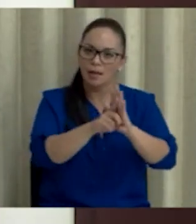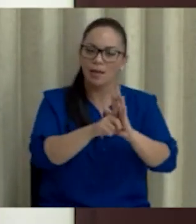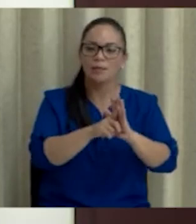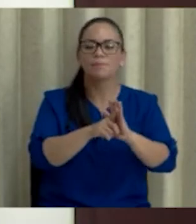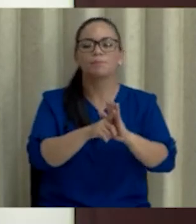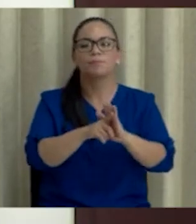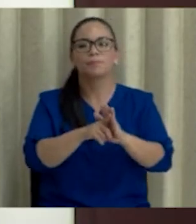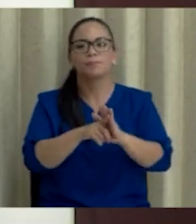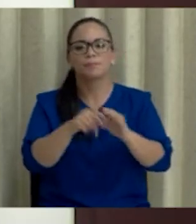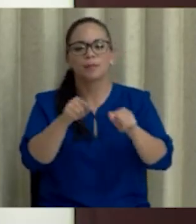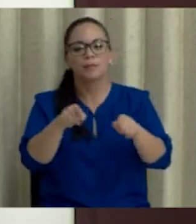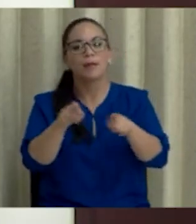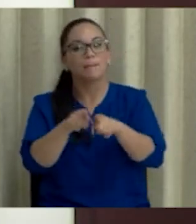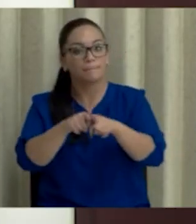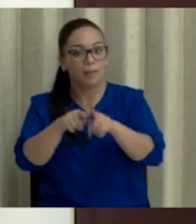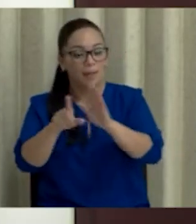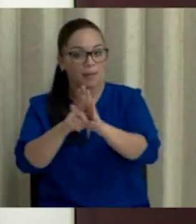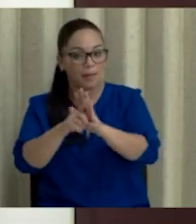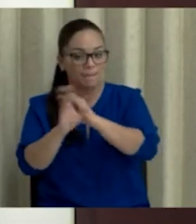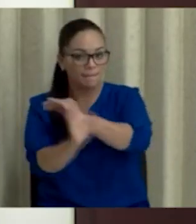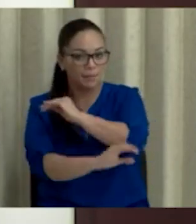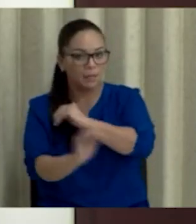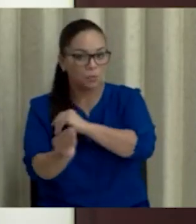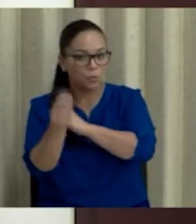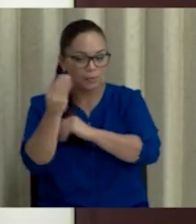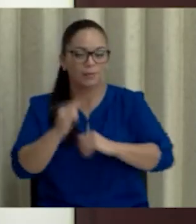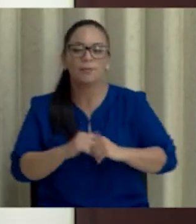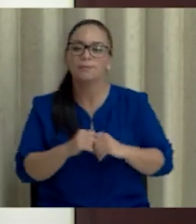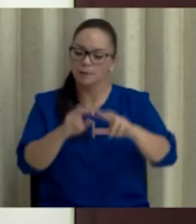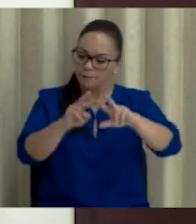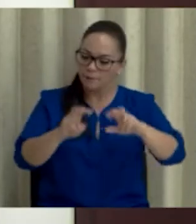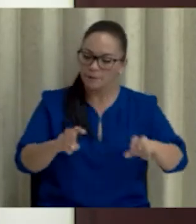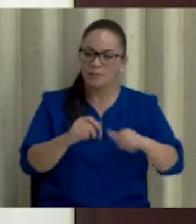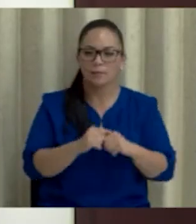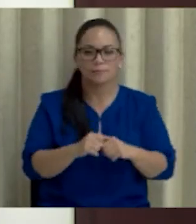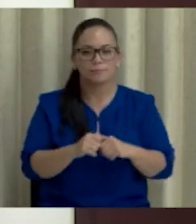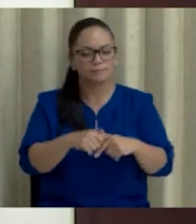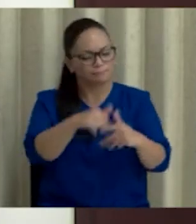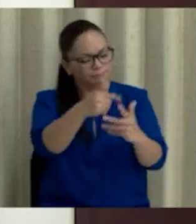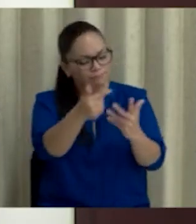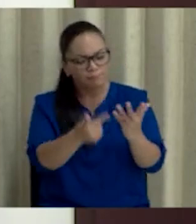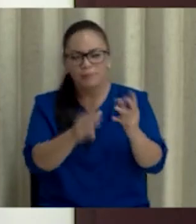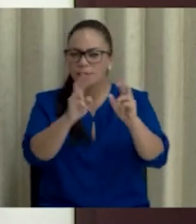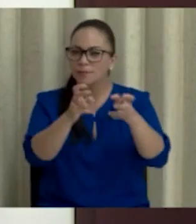etc. Todos estos son temas importantísimos que yo creo